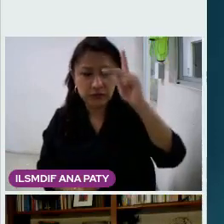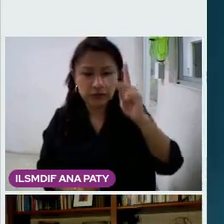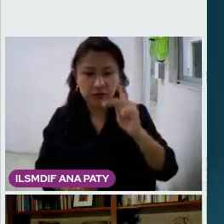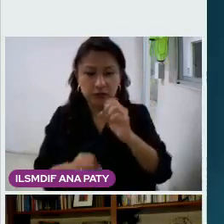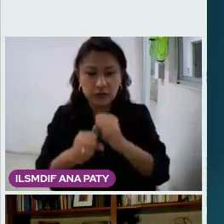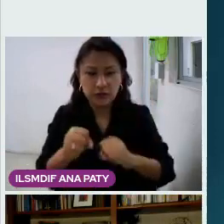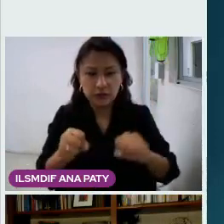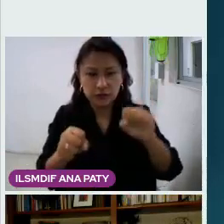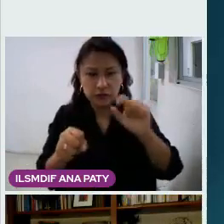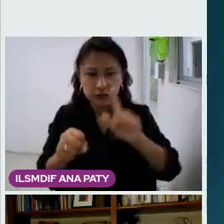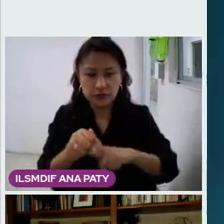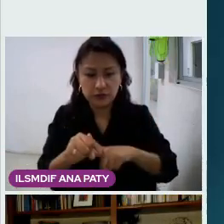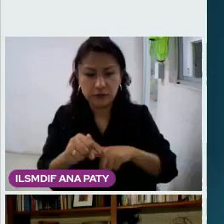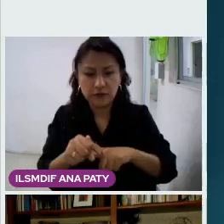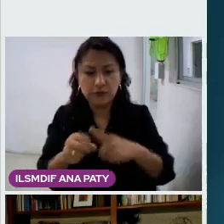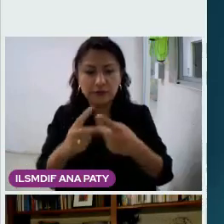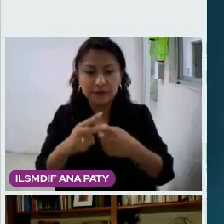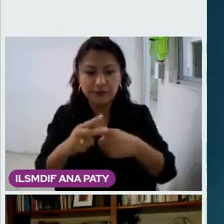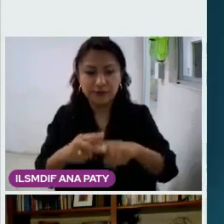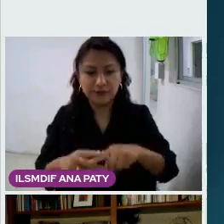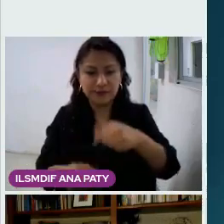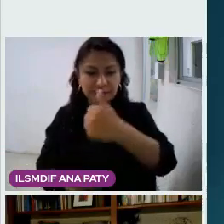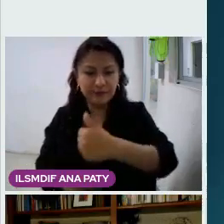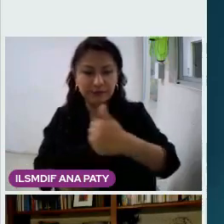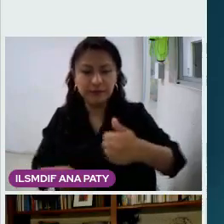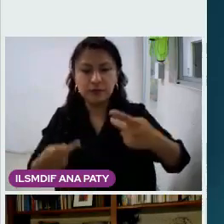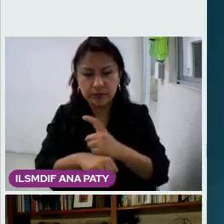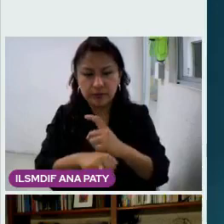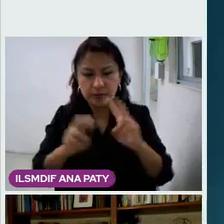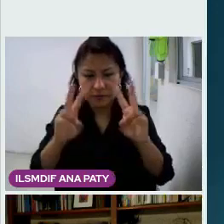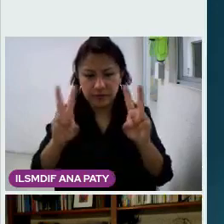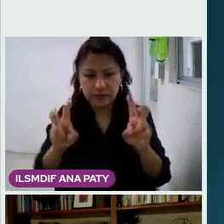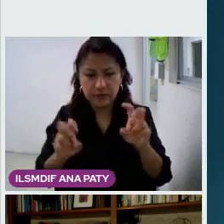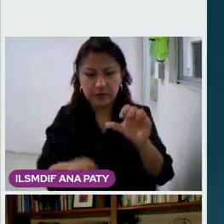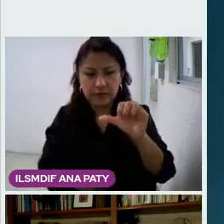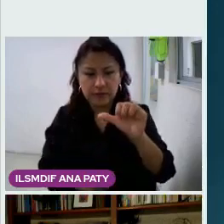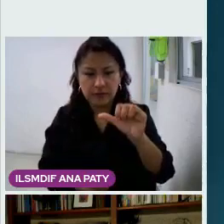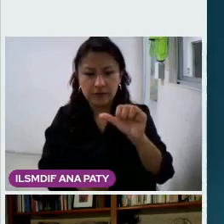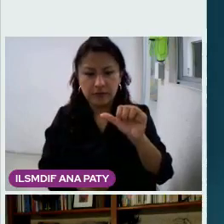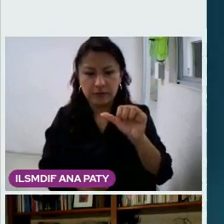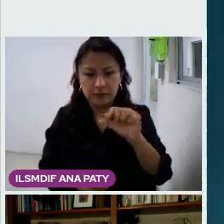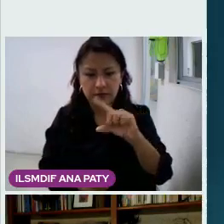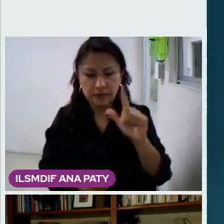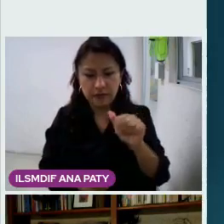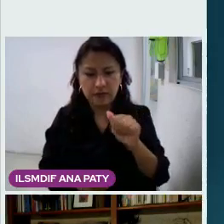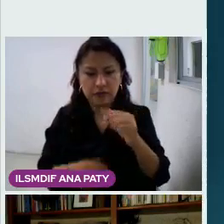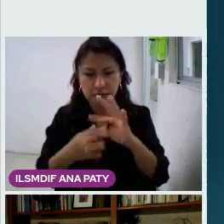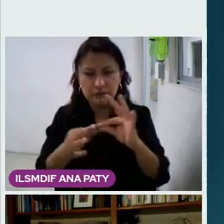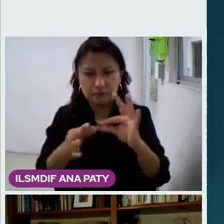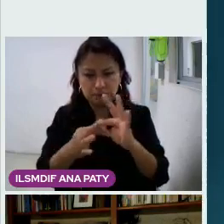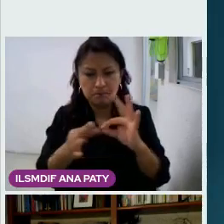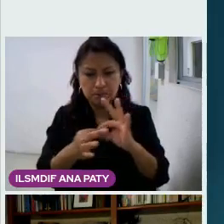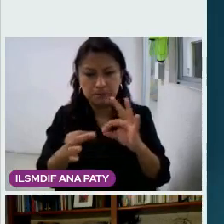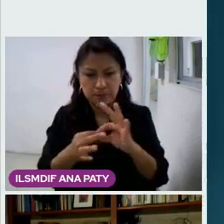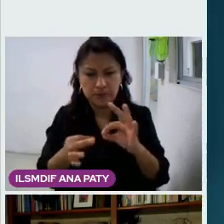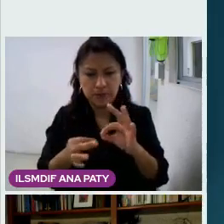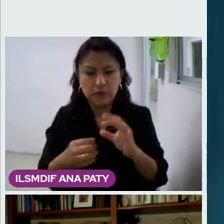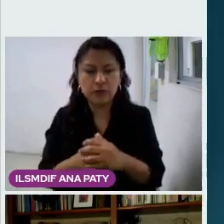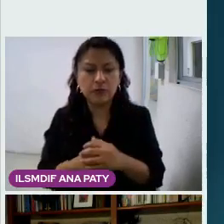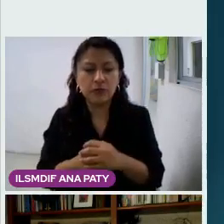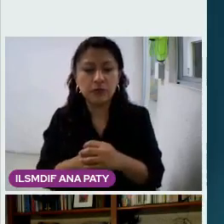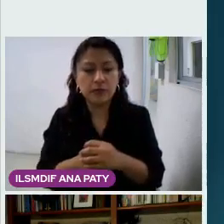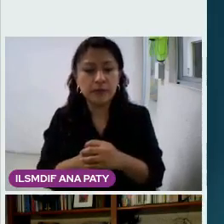no por eso menos gozosas y menos nutritivas. Pero sin embargo, también